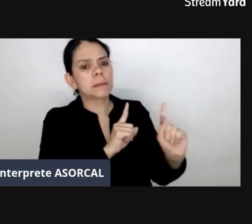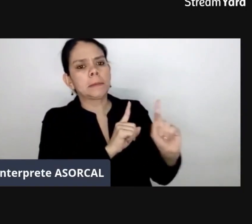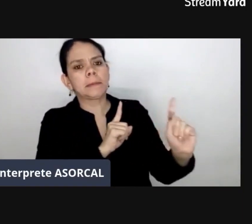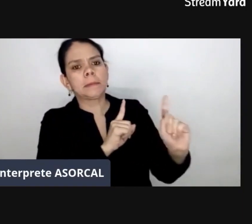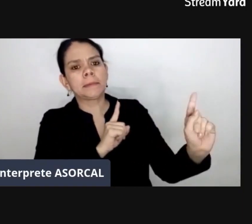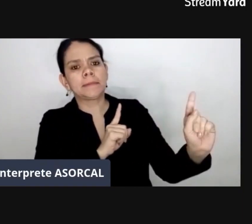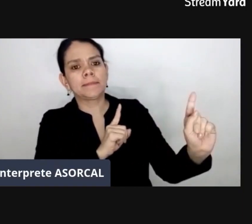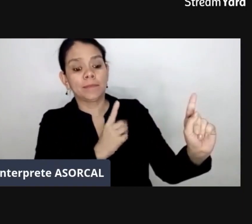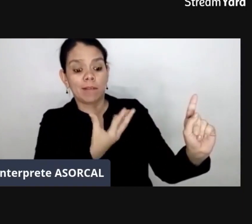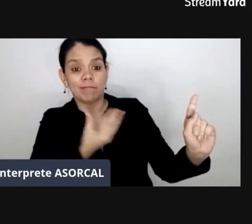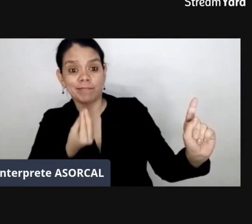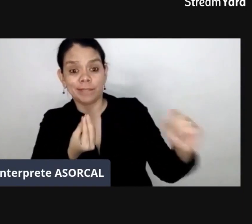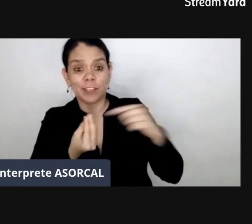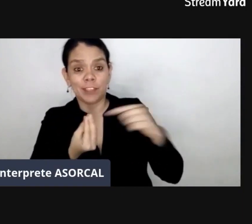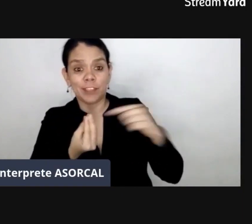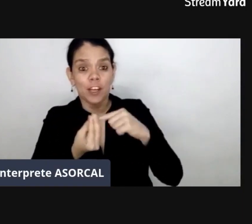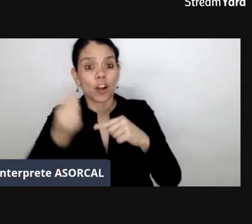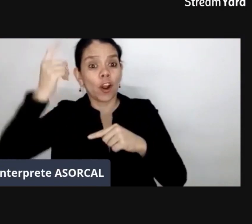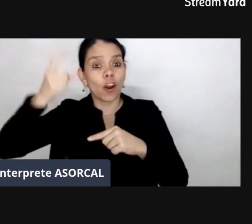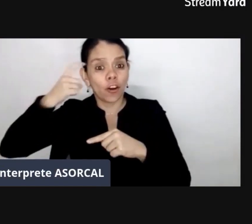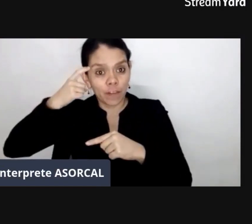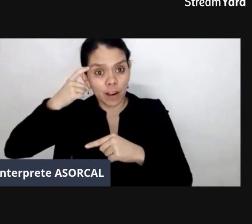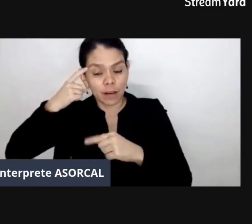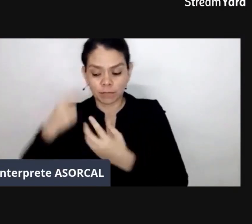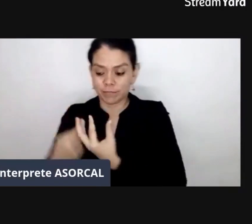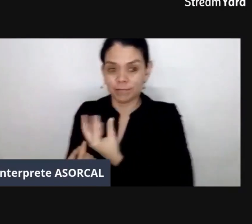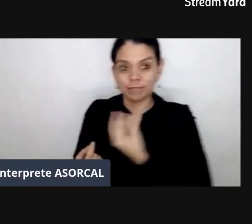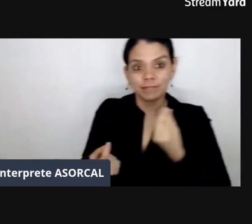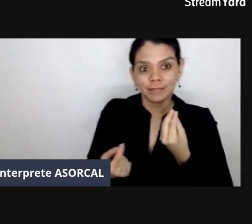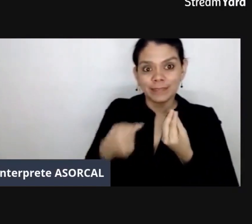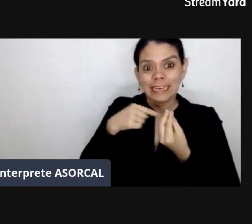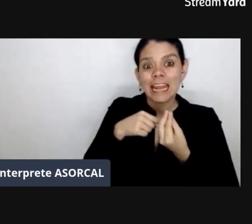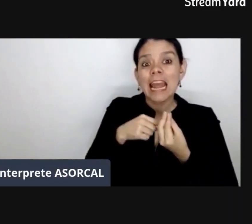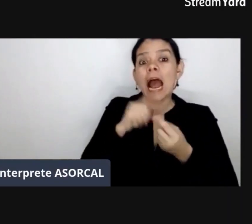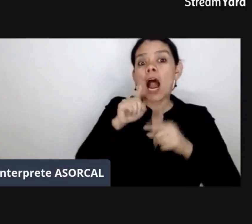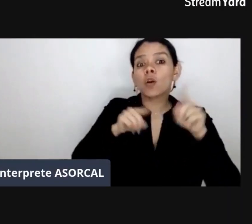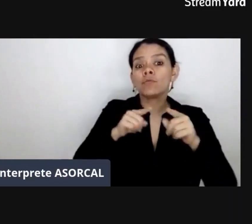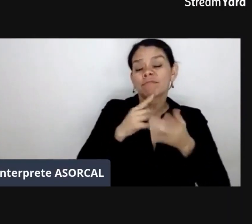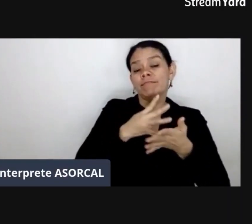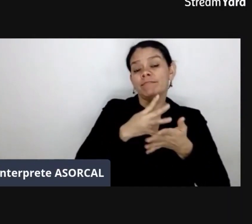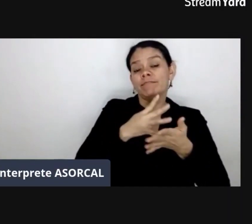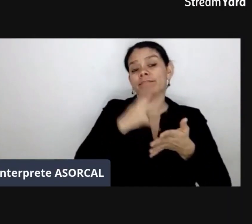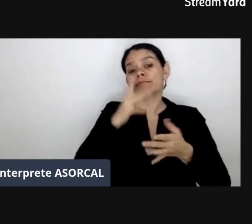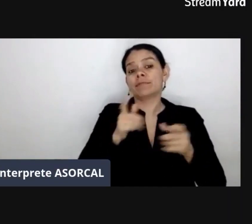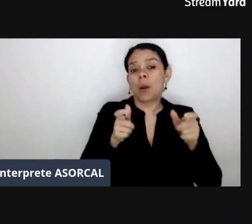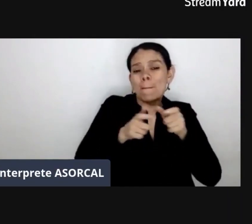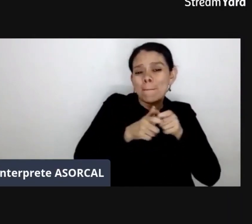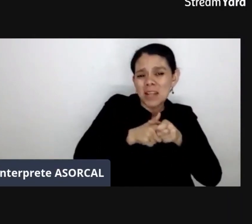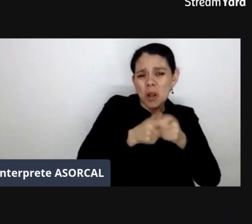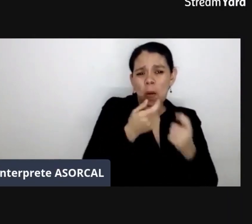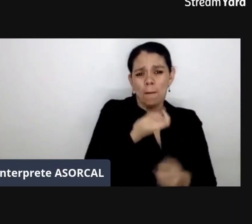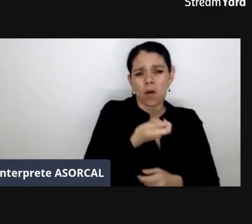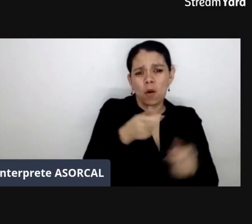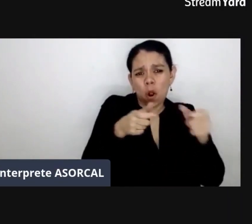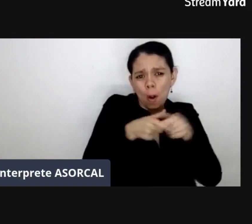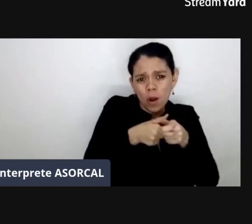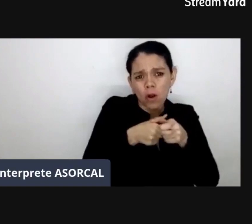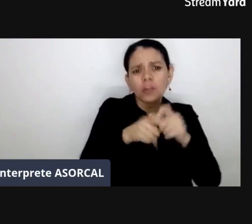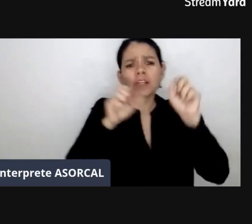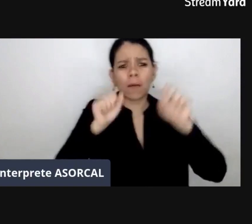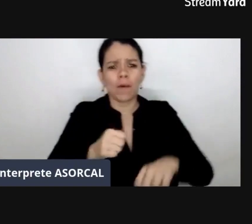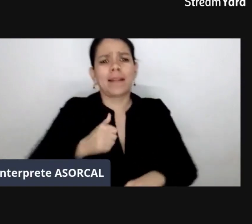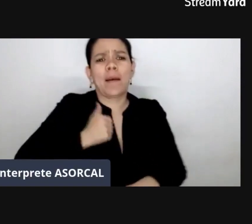minorías que disfrutaban de los beneficios del sistema. Sin embargo, la paulatina toma de conciencia de las primeras, de las